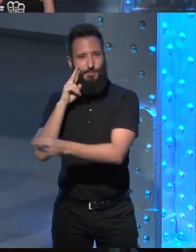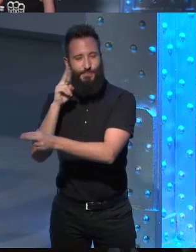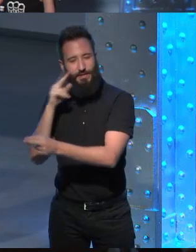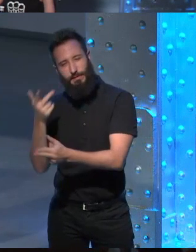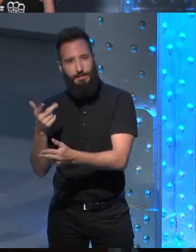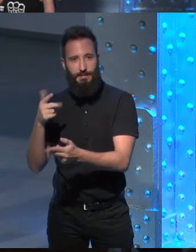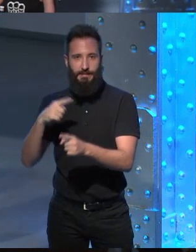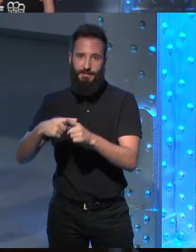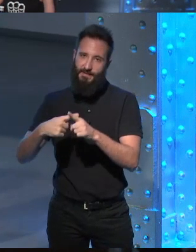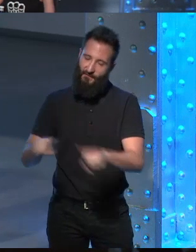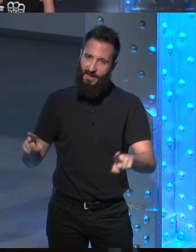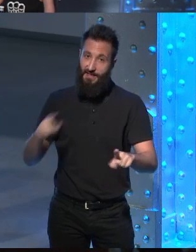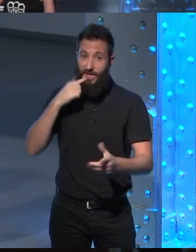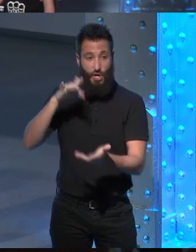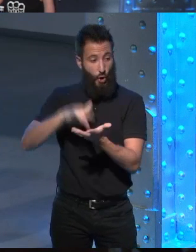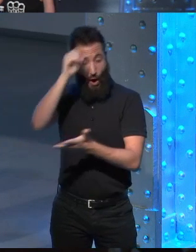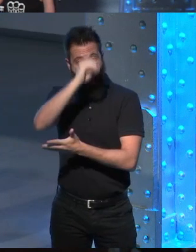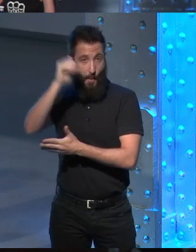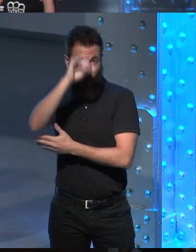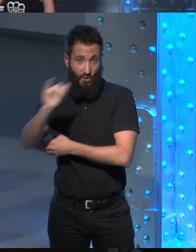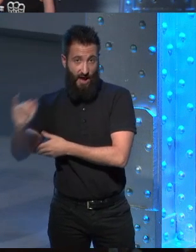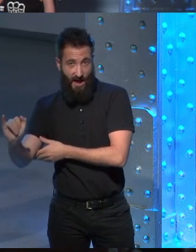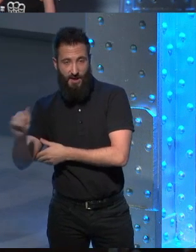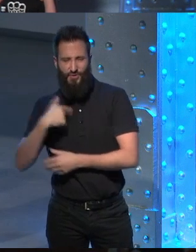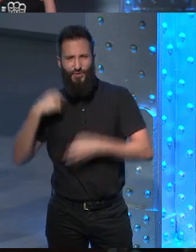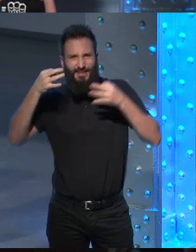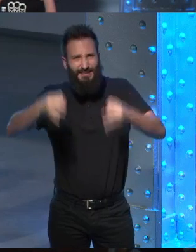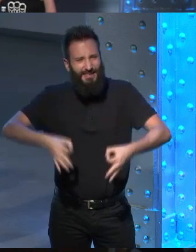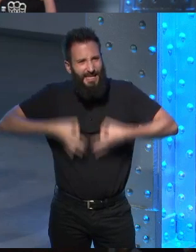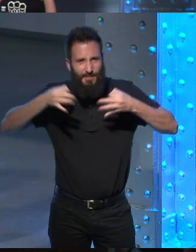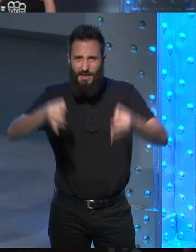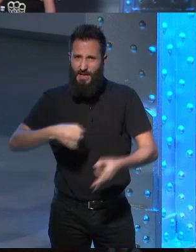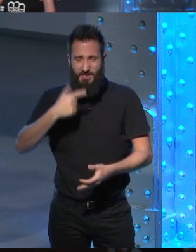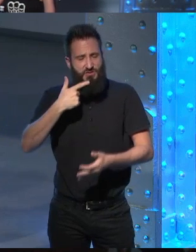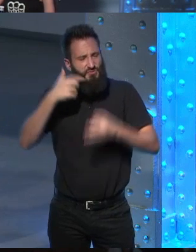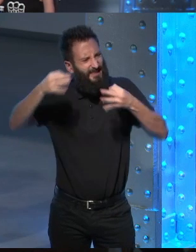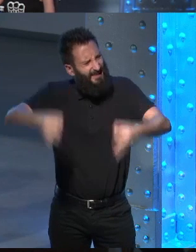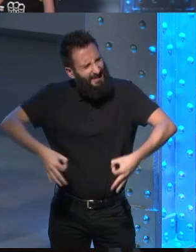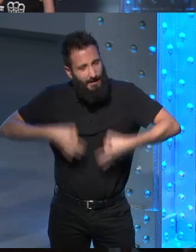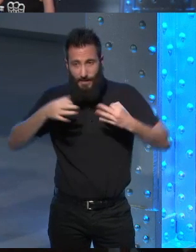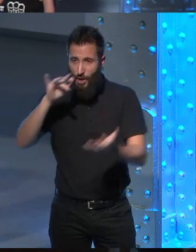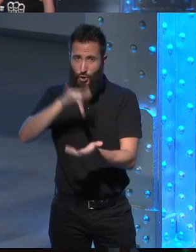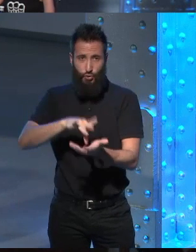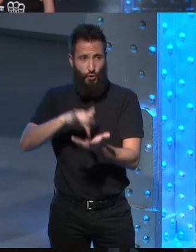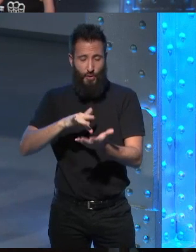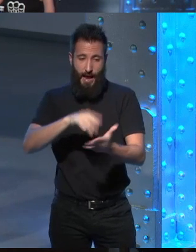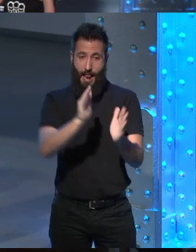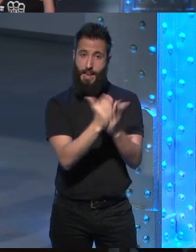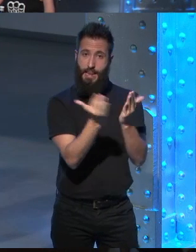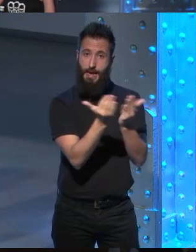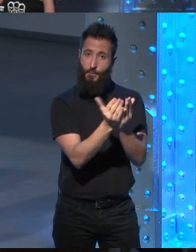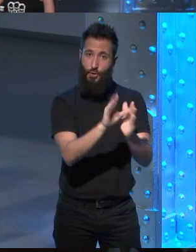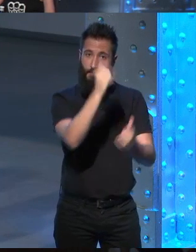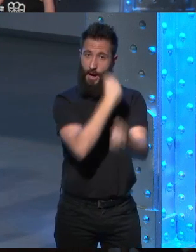como para tener criterio, digo siempre que el criterio no podemos esperar a leernos un libro de economía